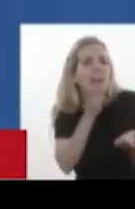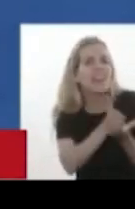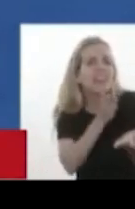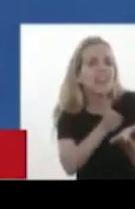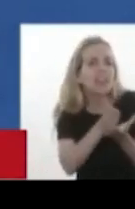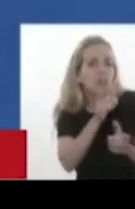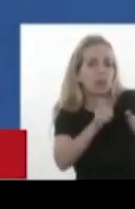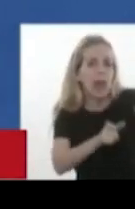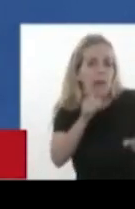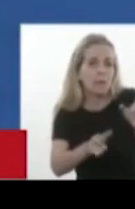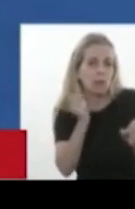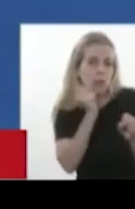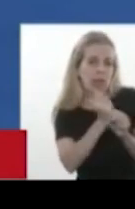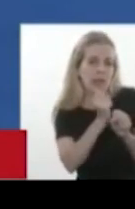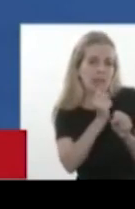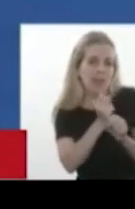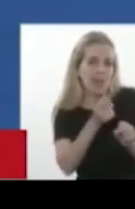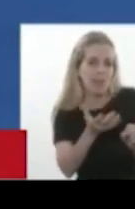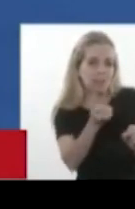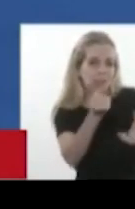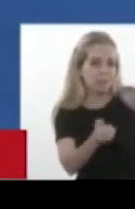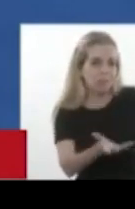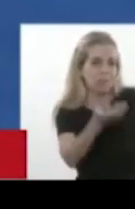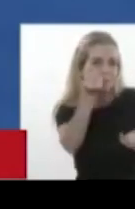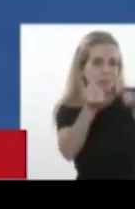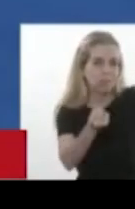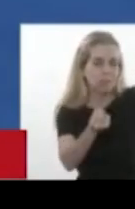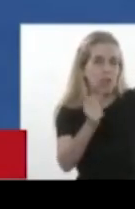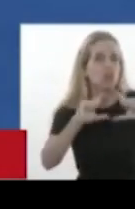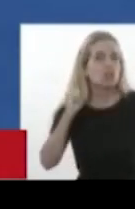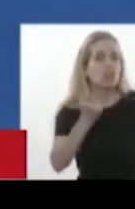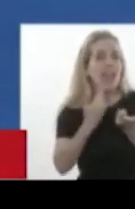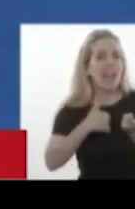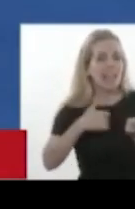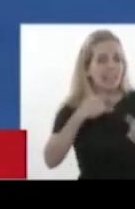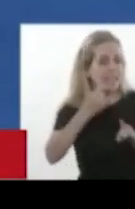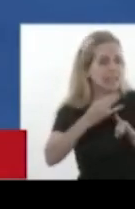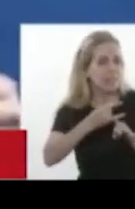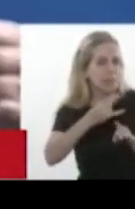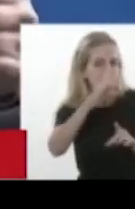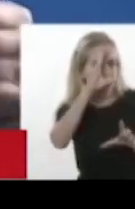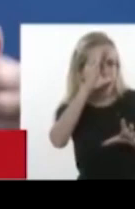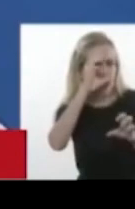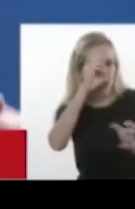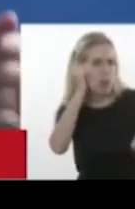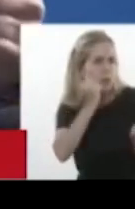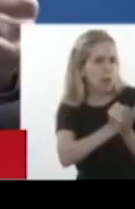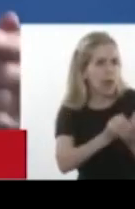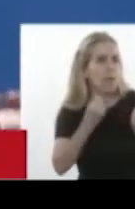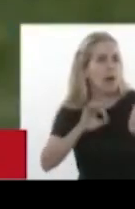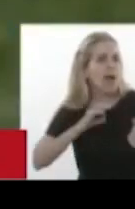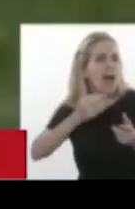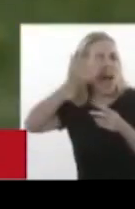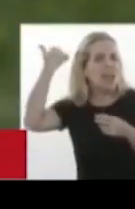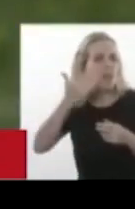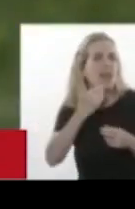trabajaban. Y la sociedad argentina nunca se olvidó de él, nunca. Porque allí conocieron el aguinaldo, allí conocieron